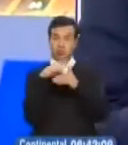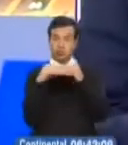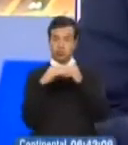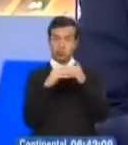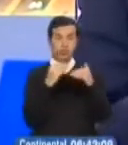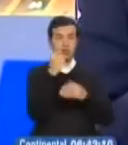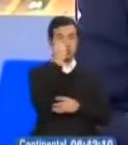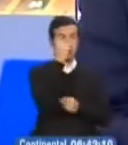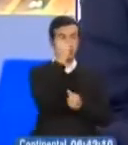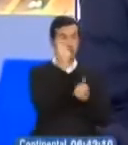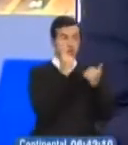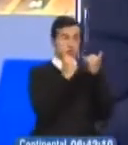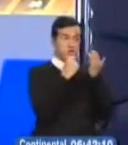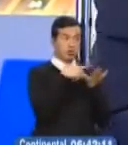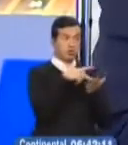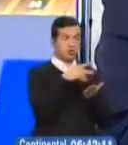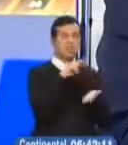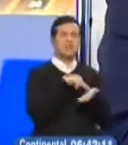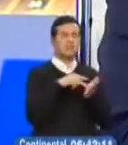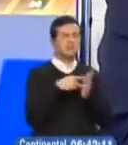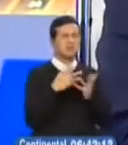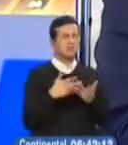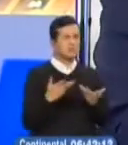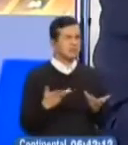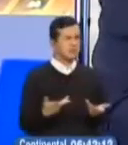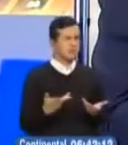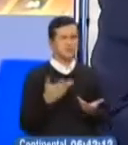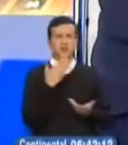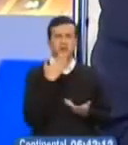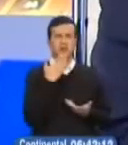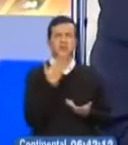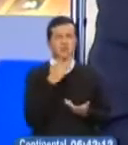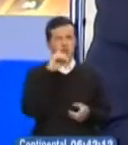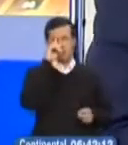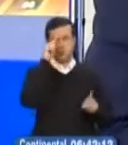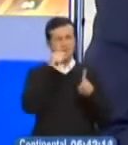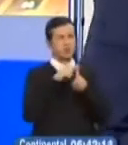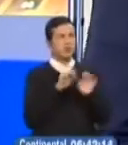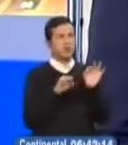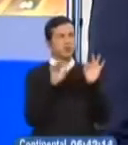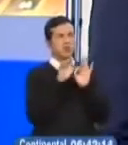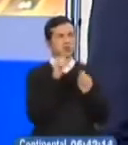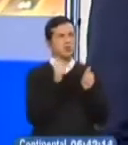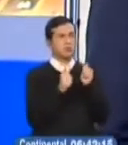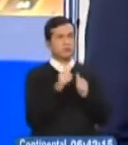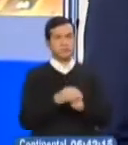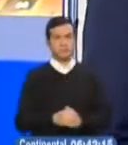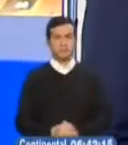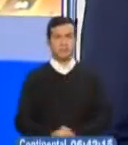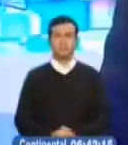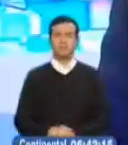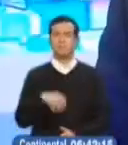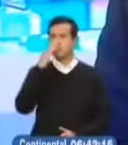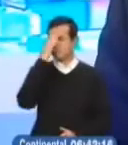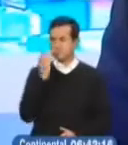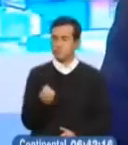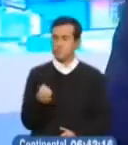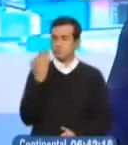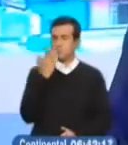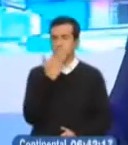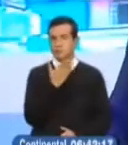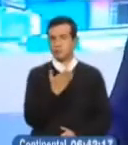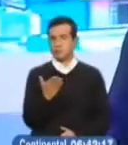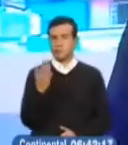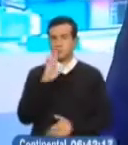y el dinero electrónico. ¿En qué consiste esta medida y cuál es el objetivo fundamental? Muy buenos días, Carlos, y a todos